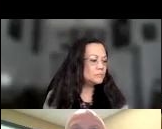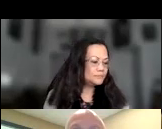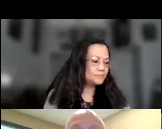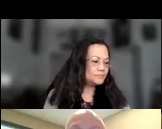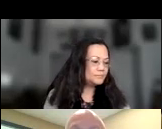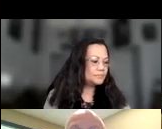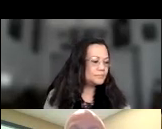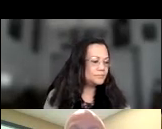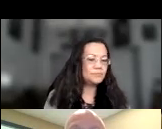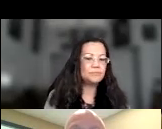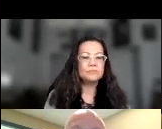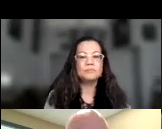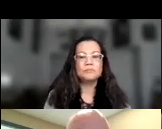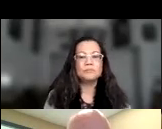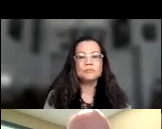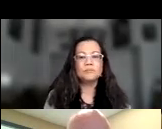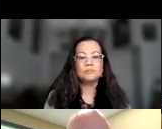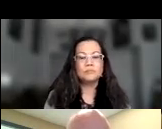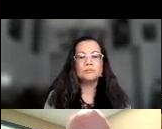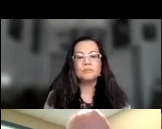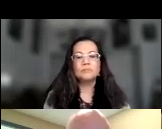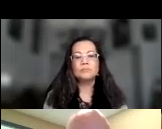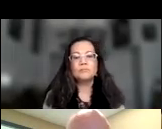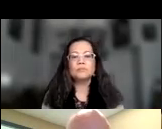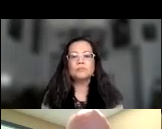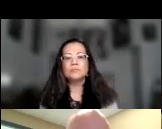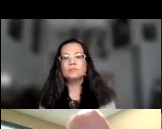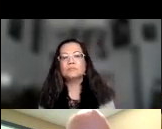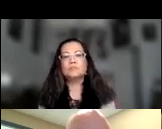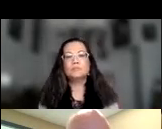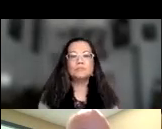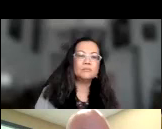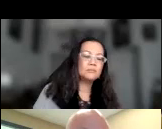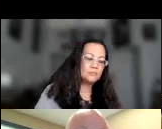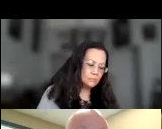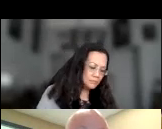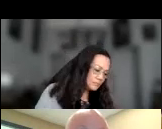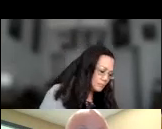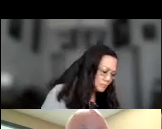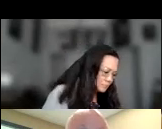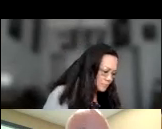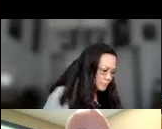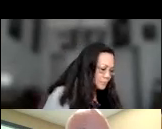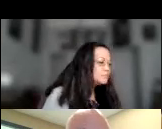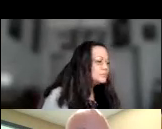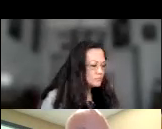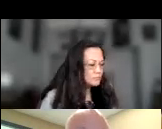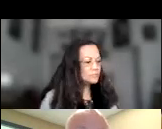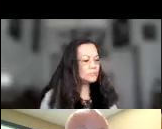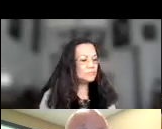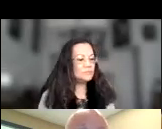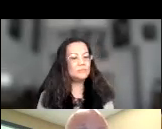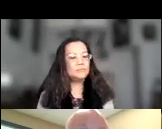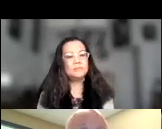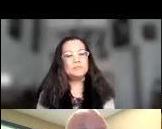y en las aprobaciones. Y no solamente es ALTA la cual dicta qué subvención